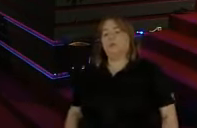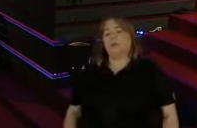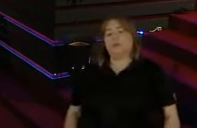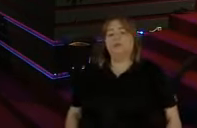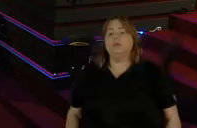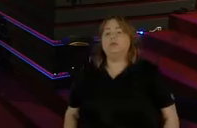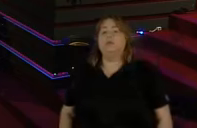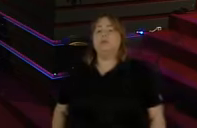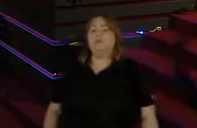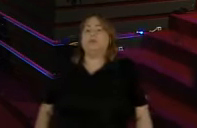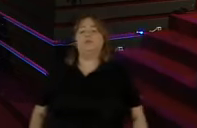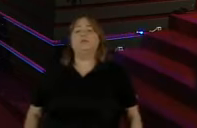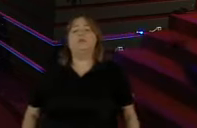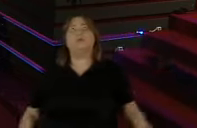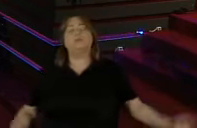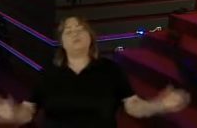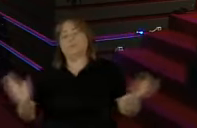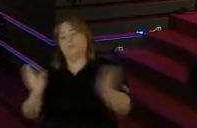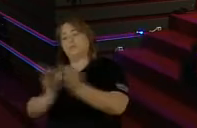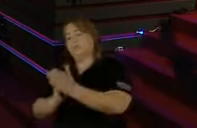Padre, en el nombre de Jesús.